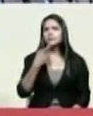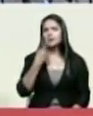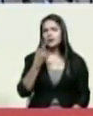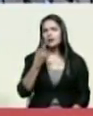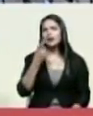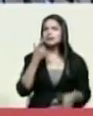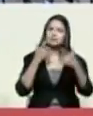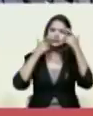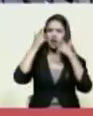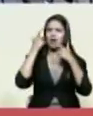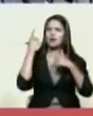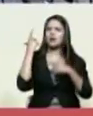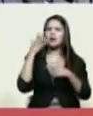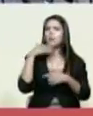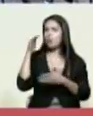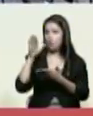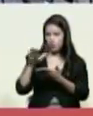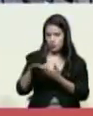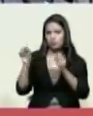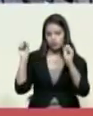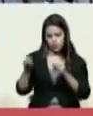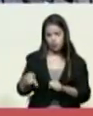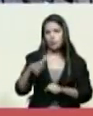fue físicamente.